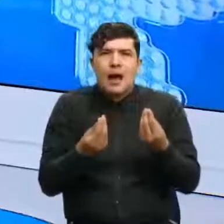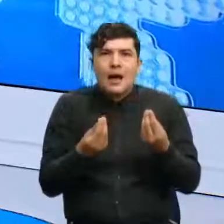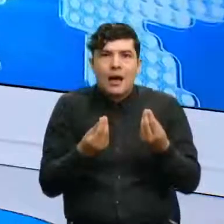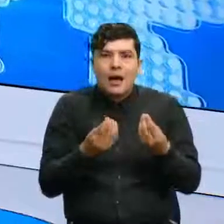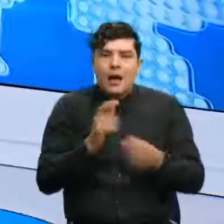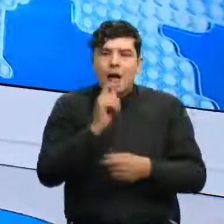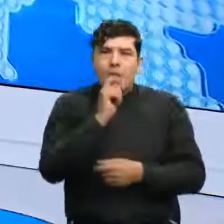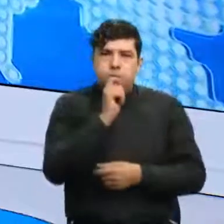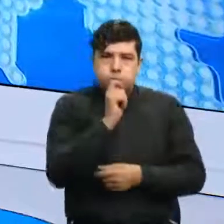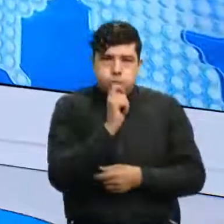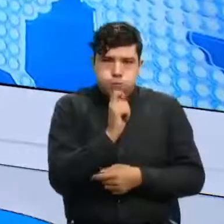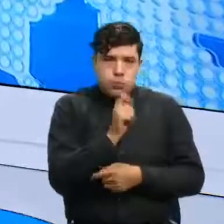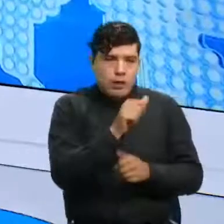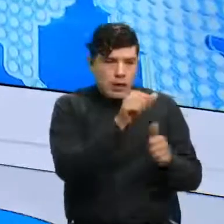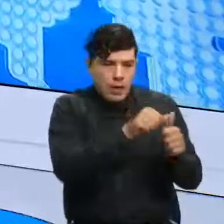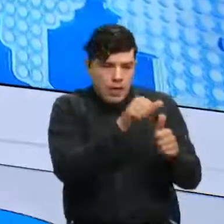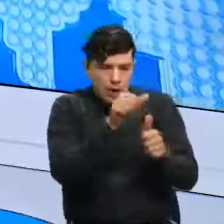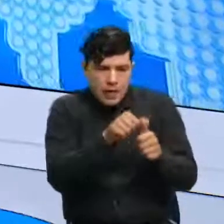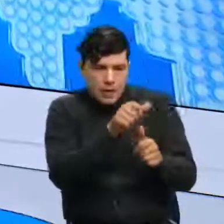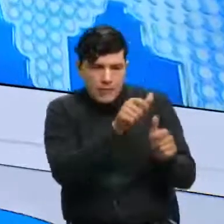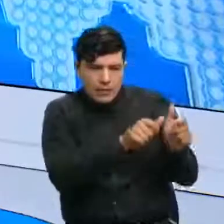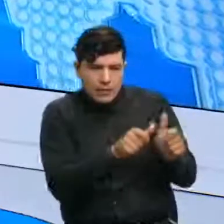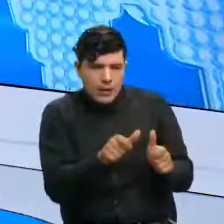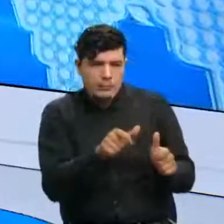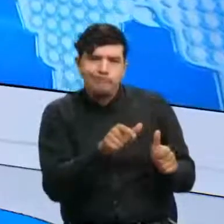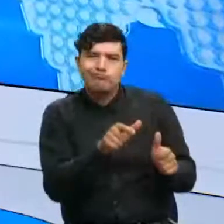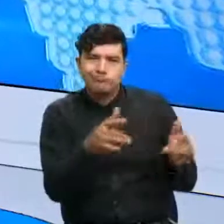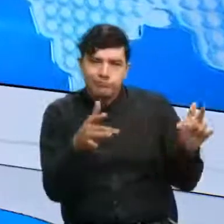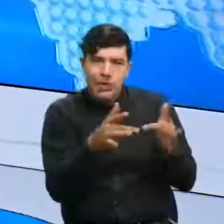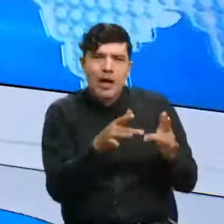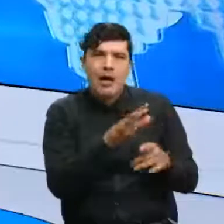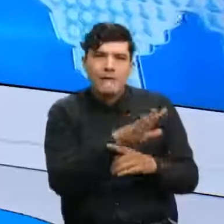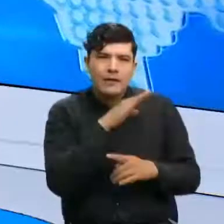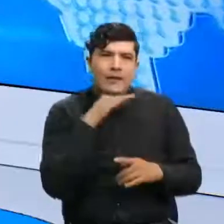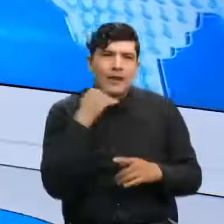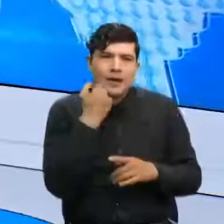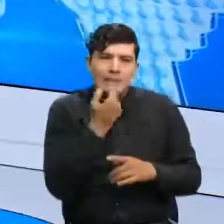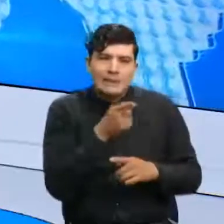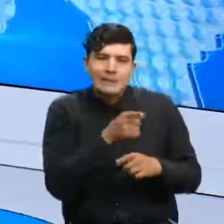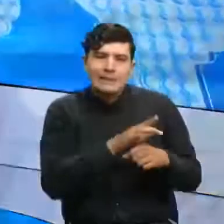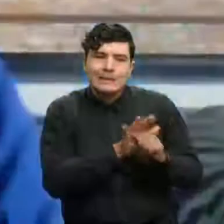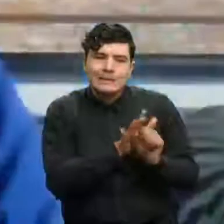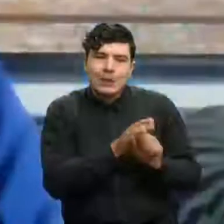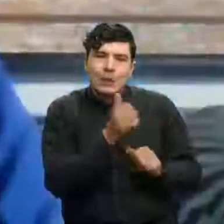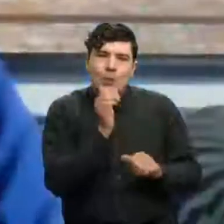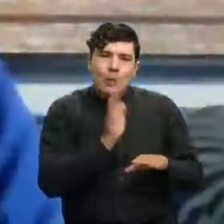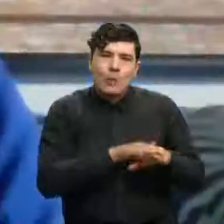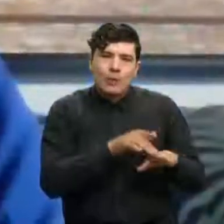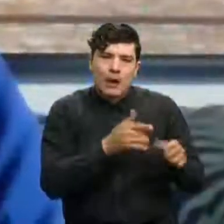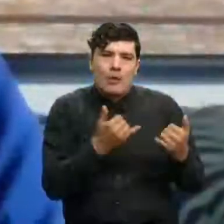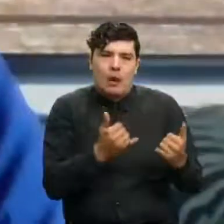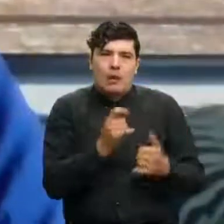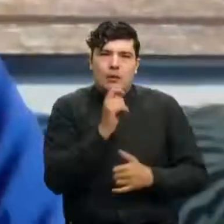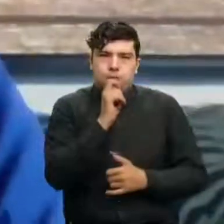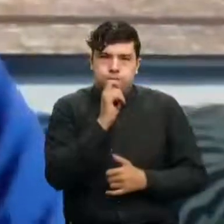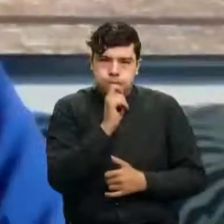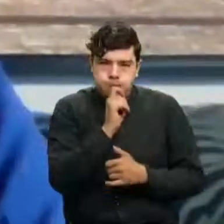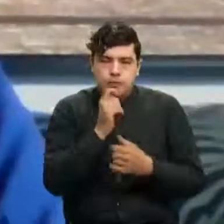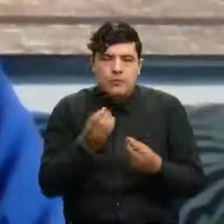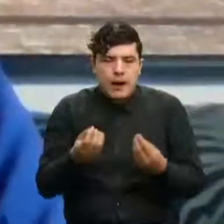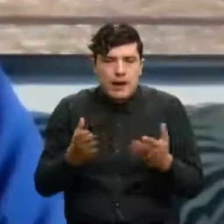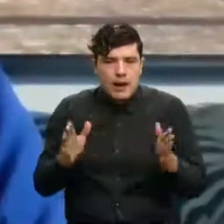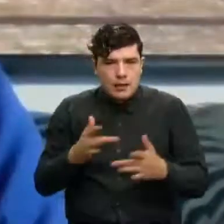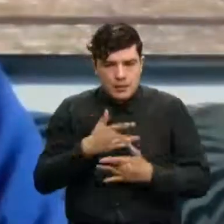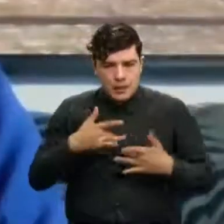cada individuo lo que necesita. Y ahora la pandemia nos está dejando estas secuelas y estos pacientes necesitaban un dispositivo que